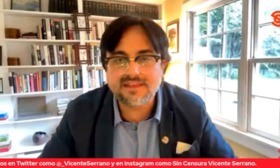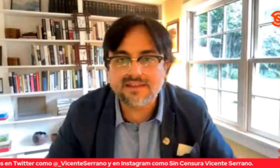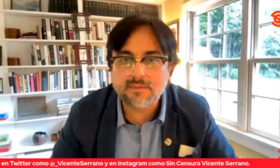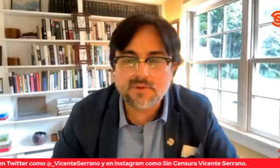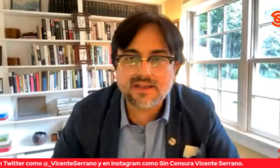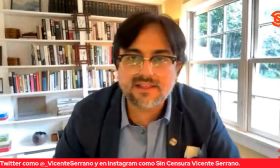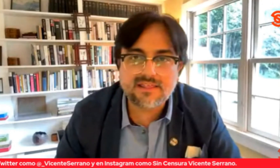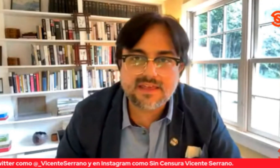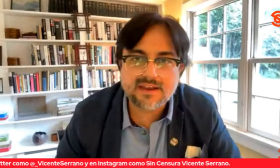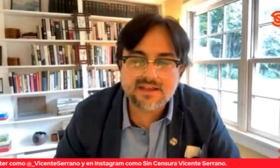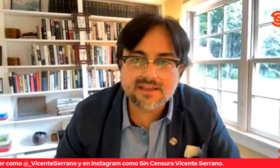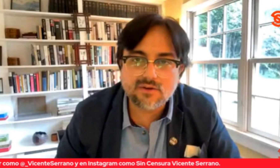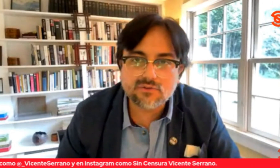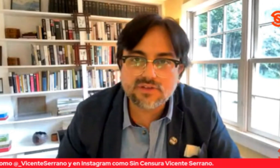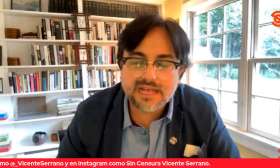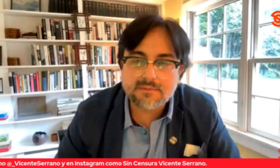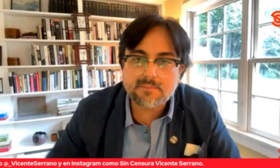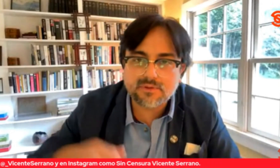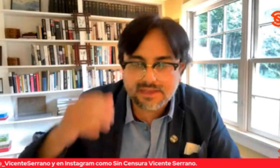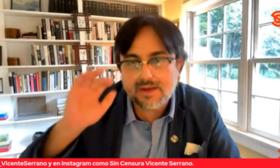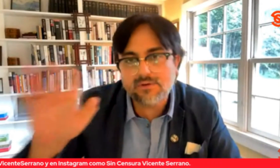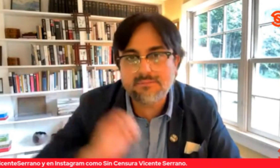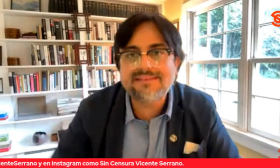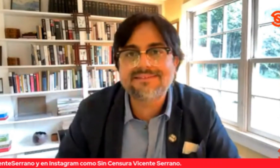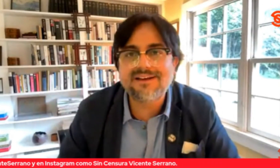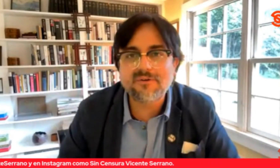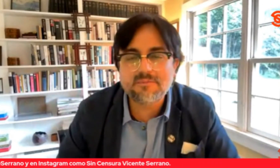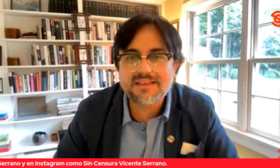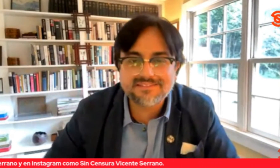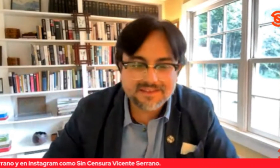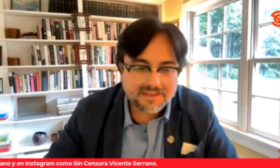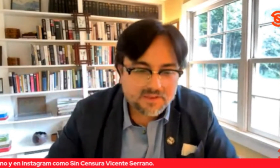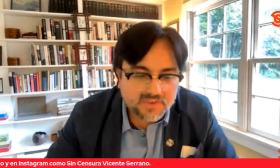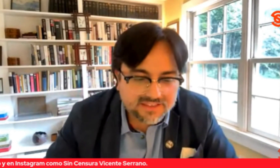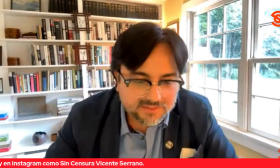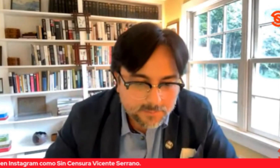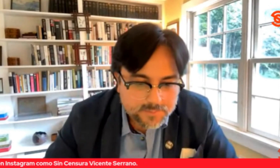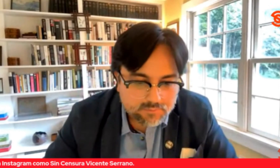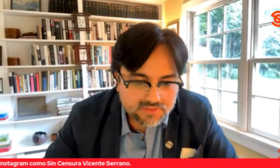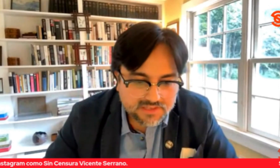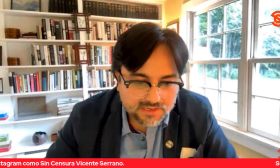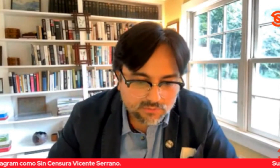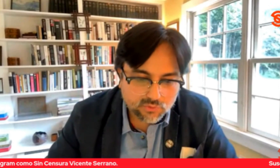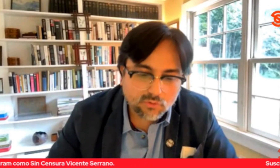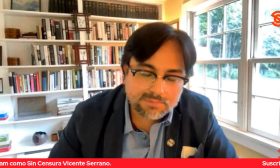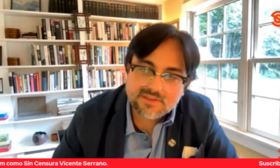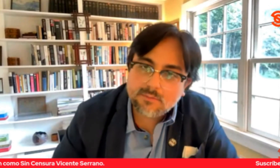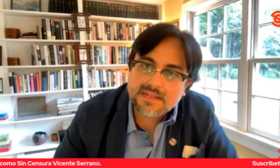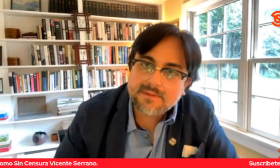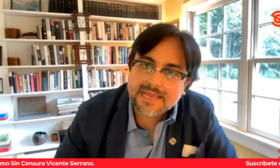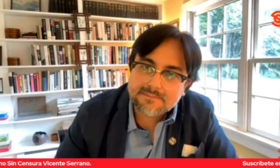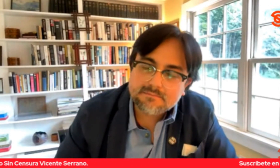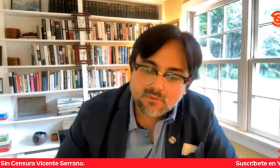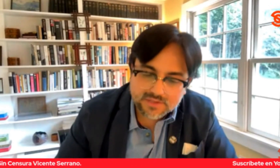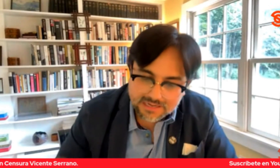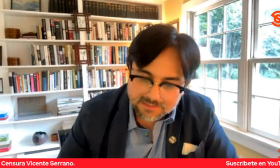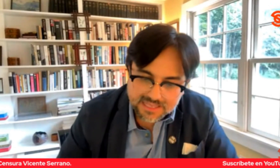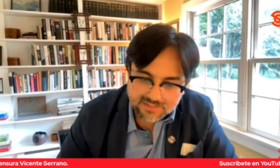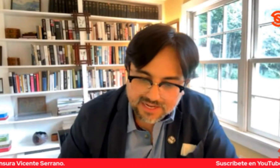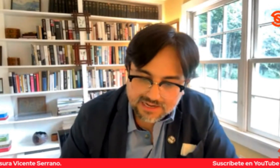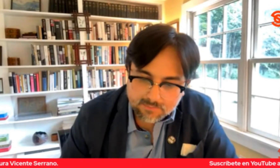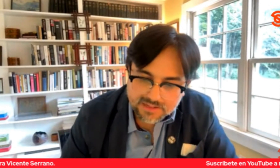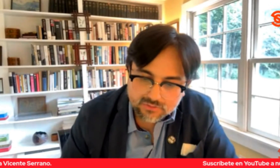David y al equipo, la querida Diana, que nos grabe, porque aún hay más, aún hay más. Fíjese que nuestro compañero amigo Ibrahim, hoy